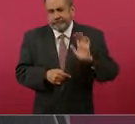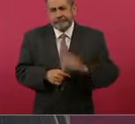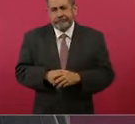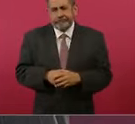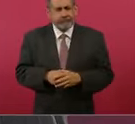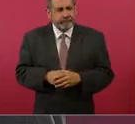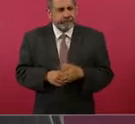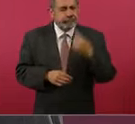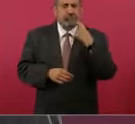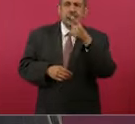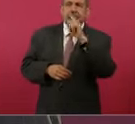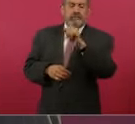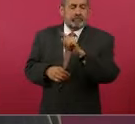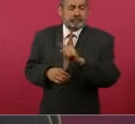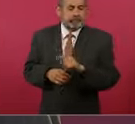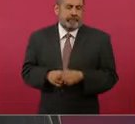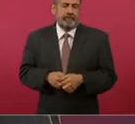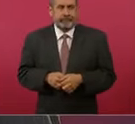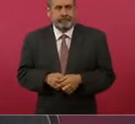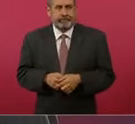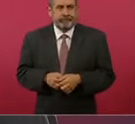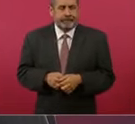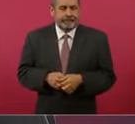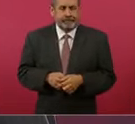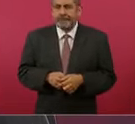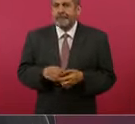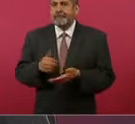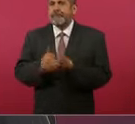hasta ayudan porque